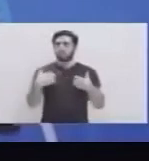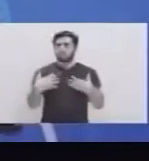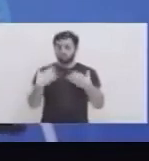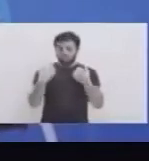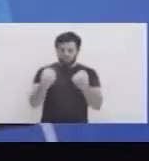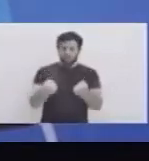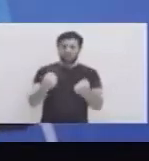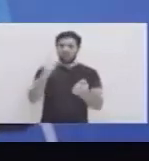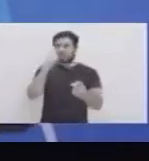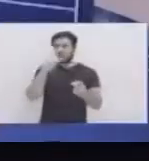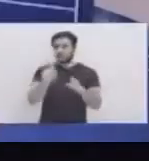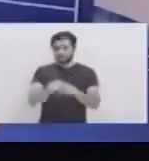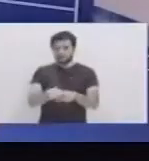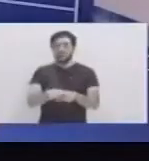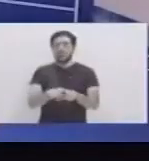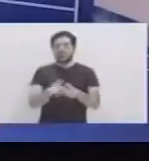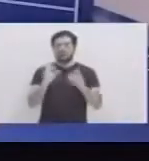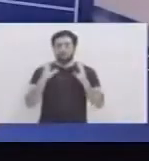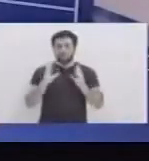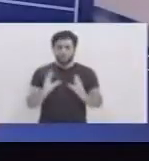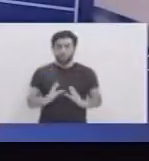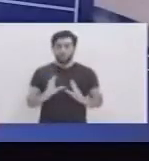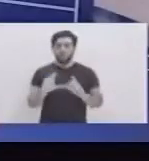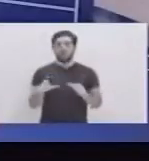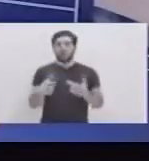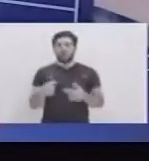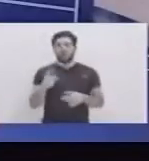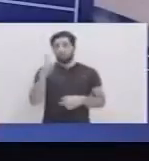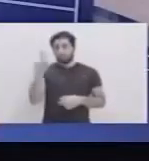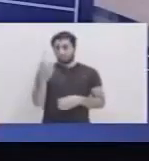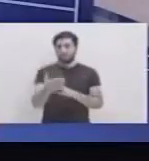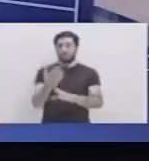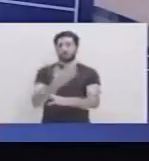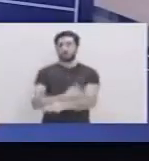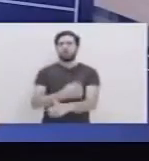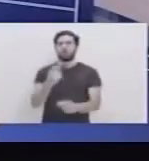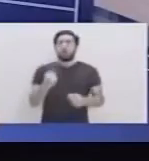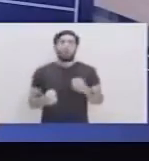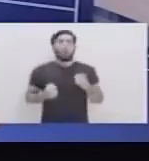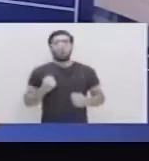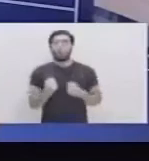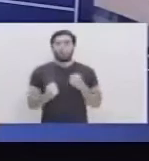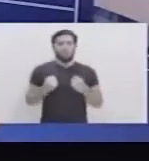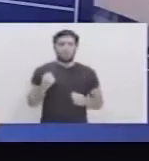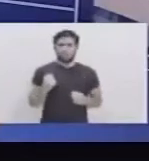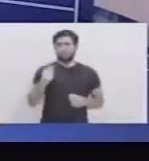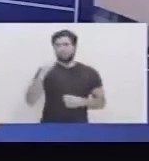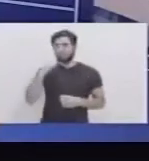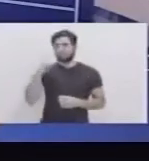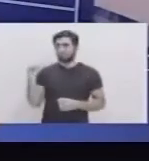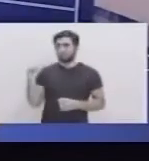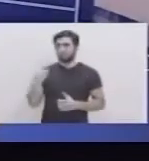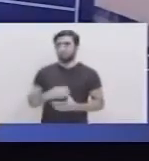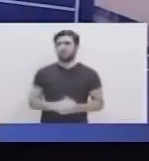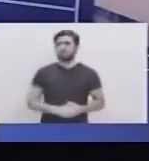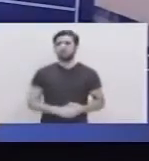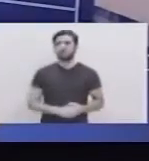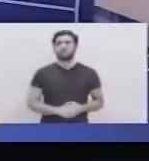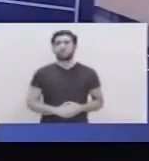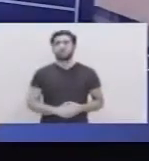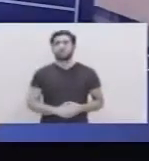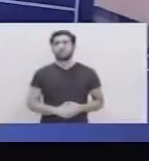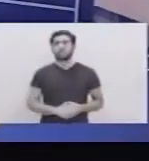la fuerza y la resistencia. Acompáñenme primero a un pequeño calentamiento. Comienzo, trote